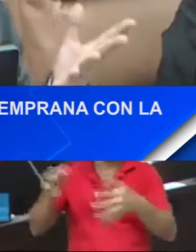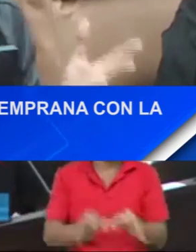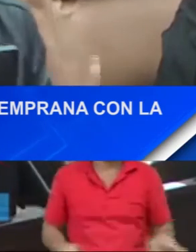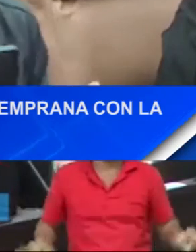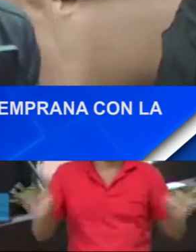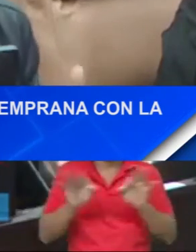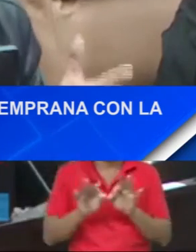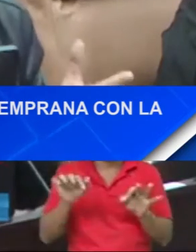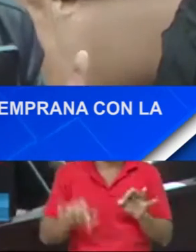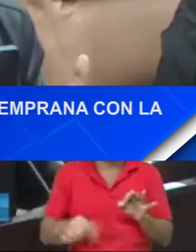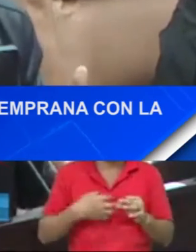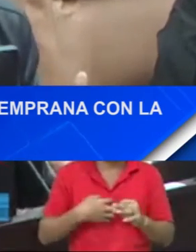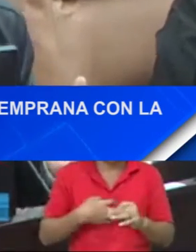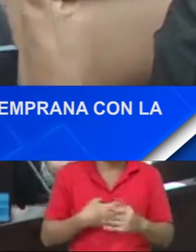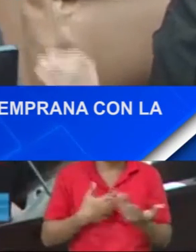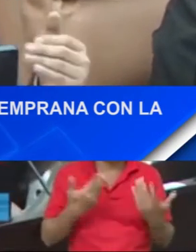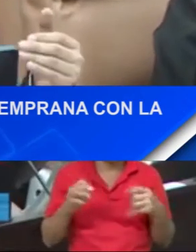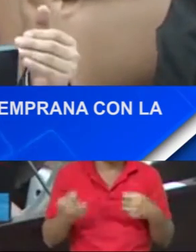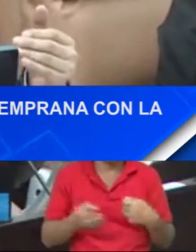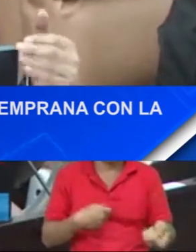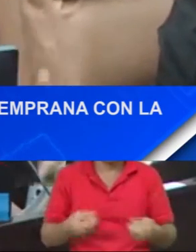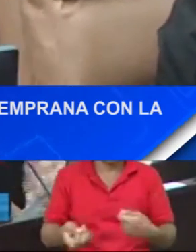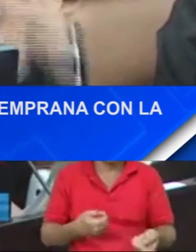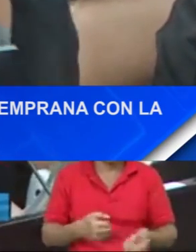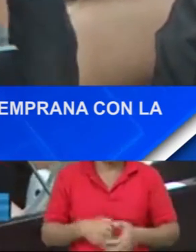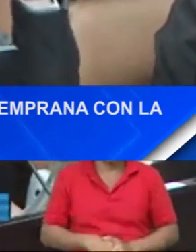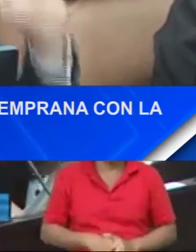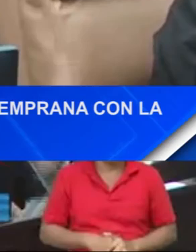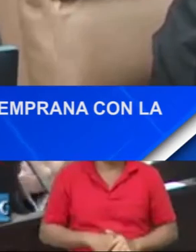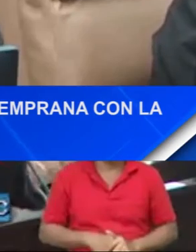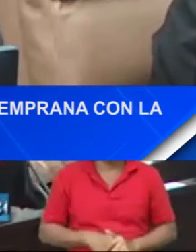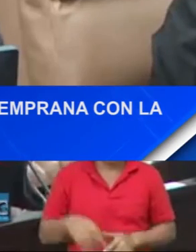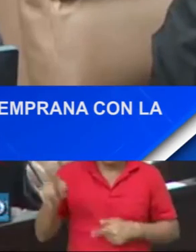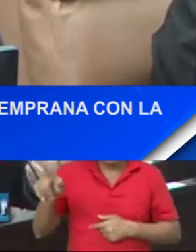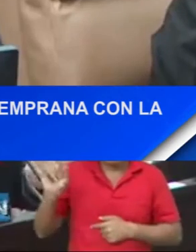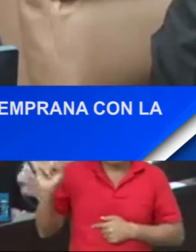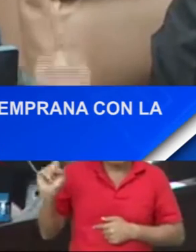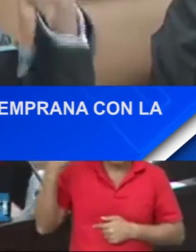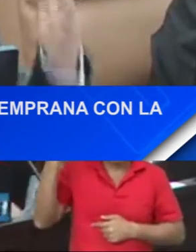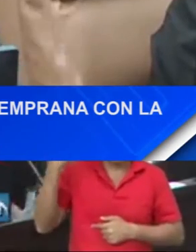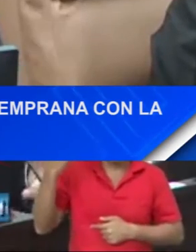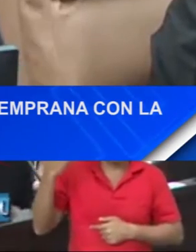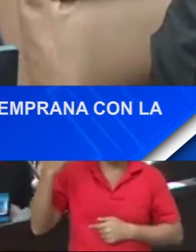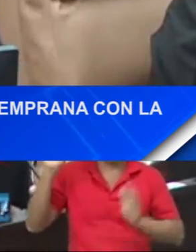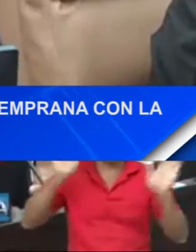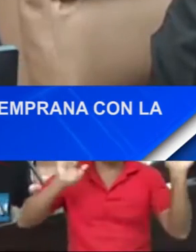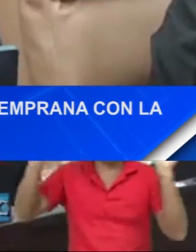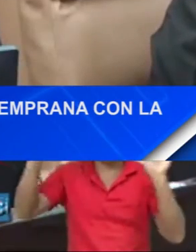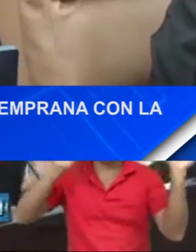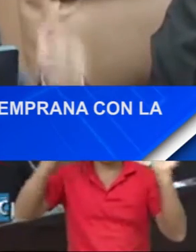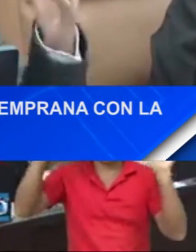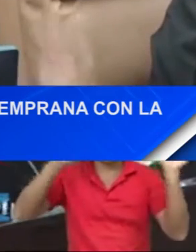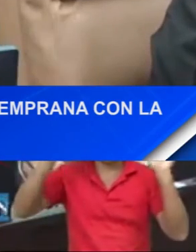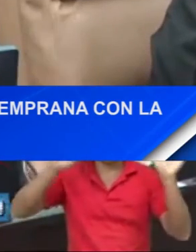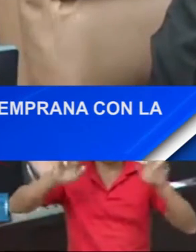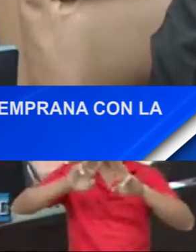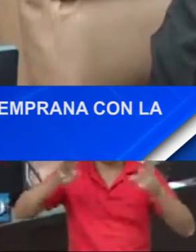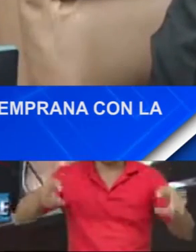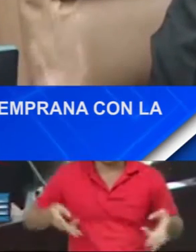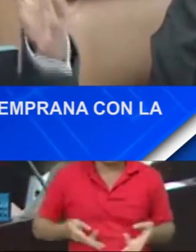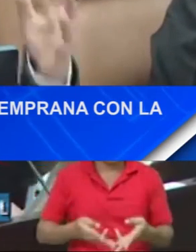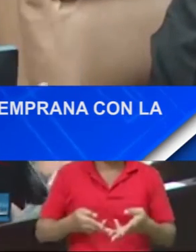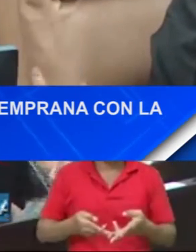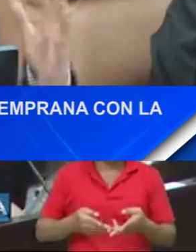importancia de nuestra canasta exportadora al primer mercado del